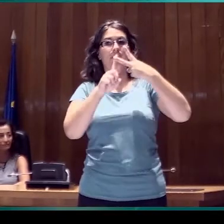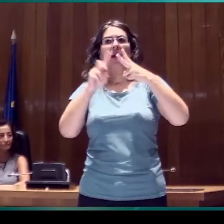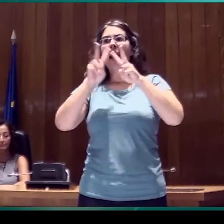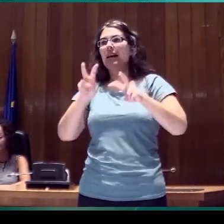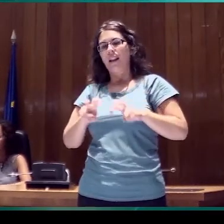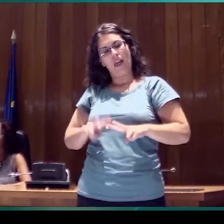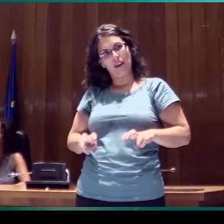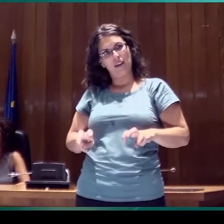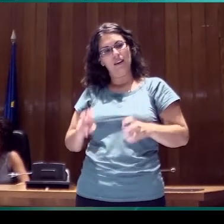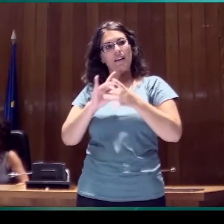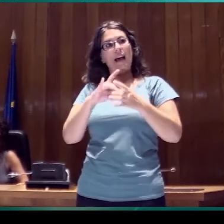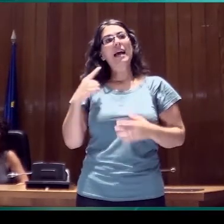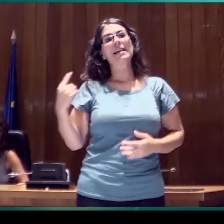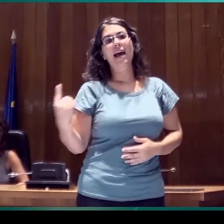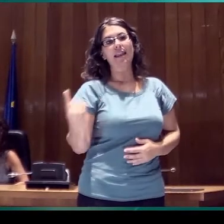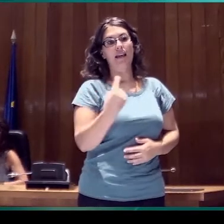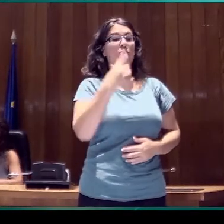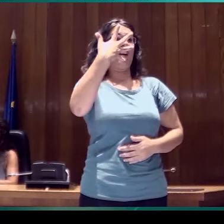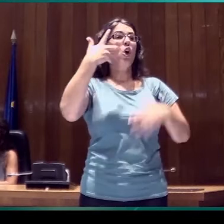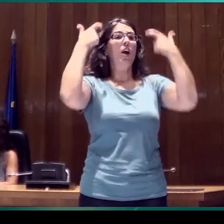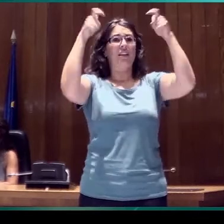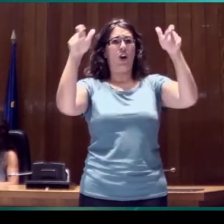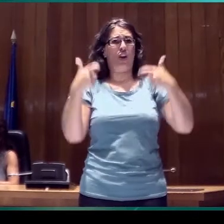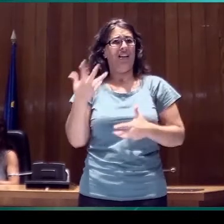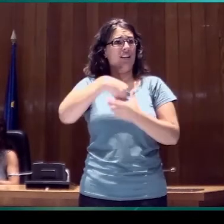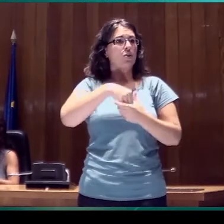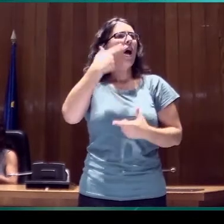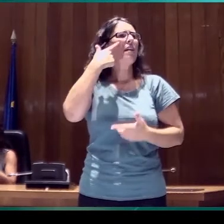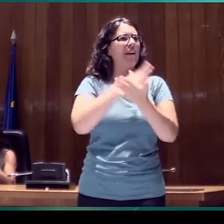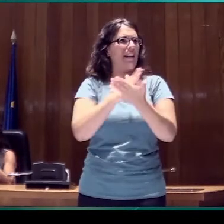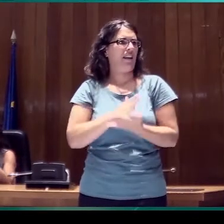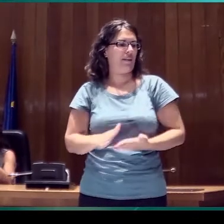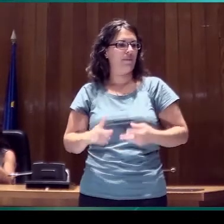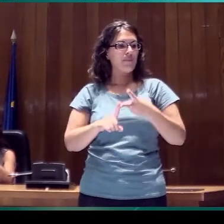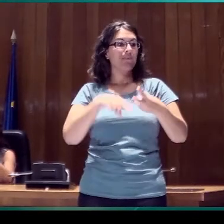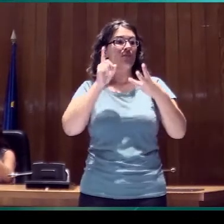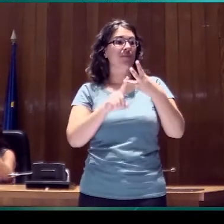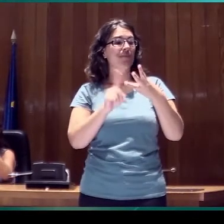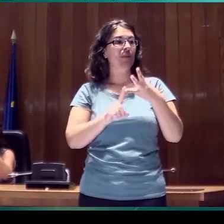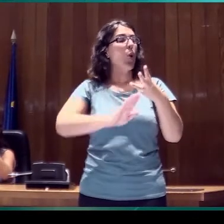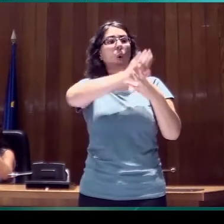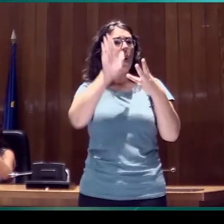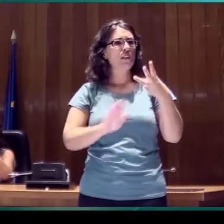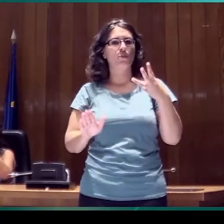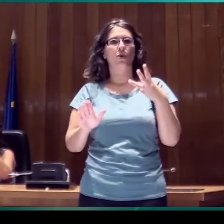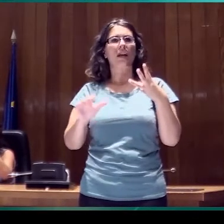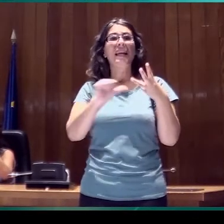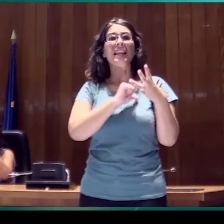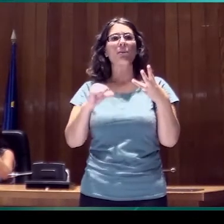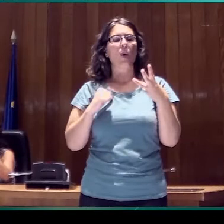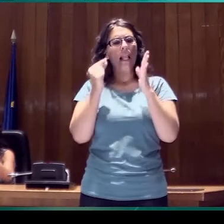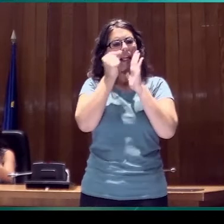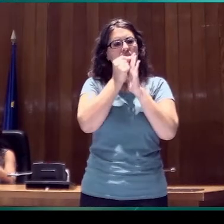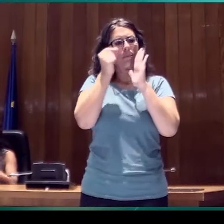discriminativa de cada una de las cinco categorías que componen la prueba. Y, por último, queríamos analizar de manera individual cada uno de los ítems.